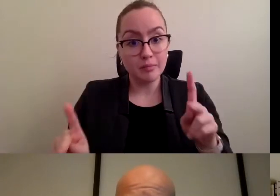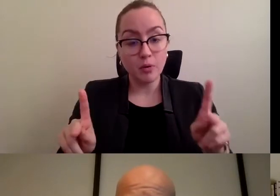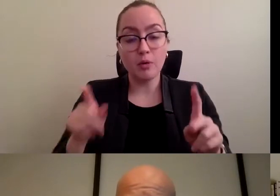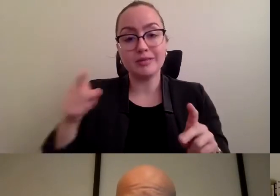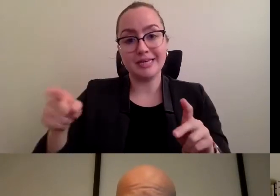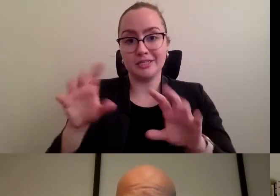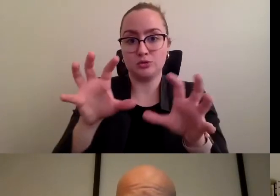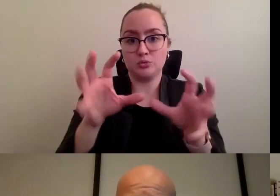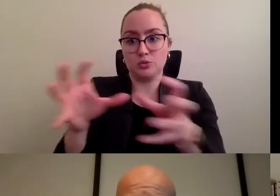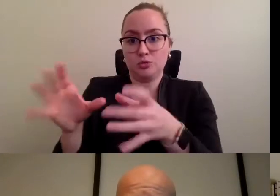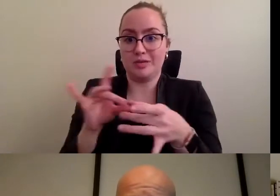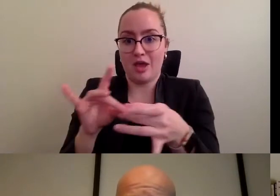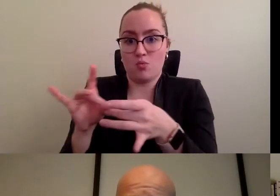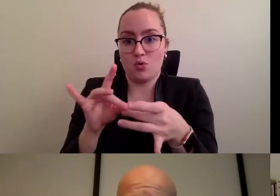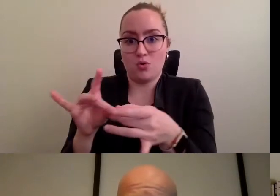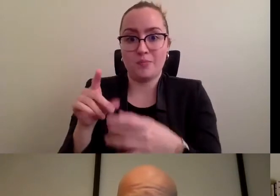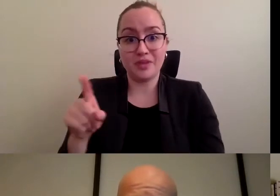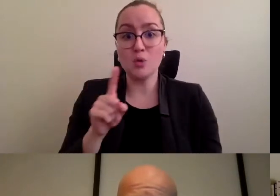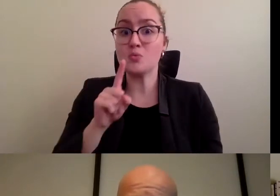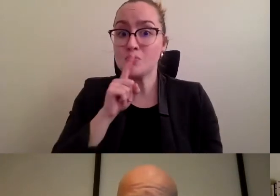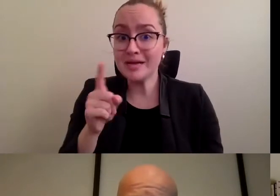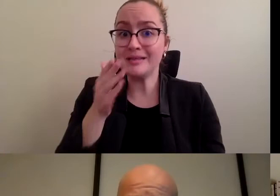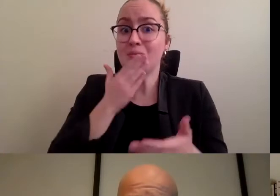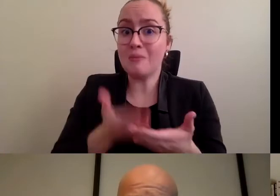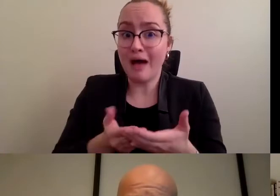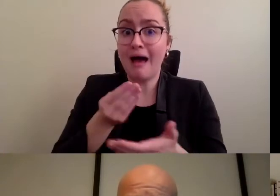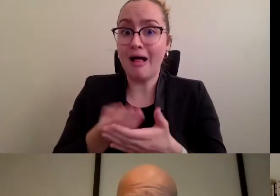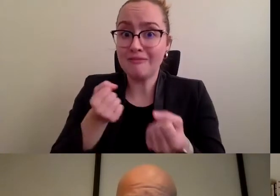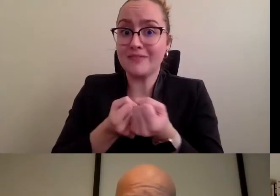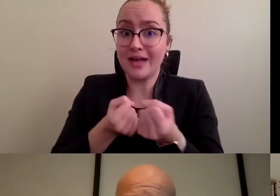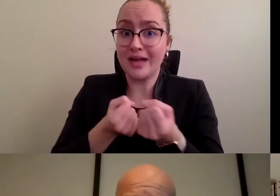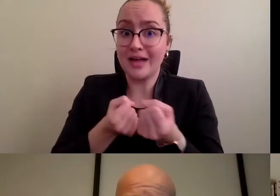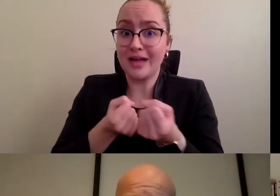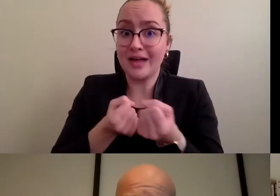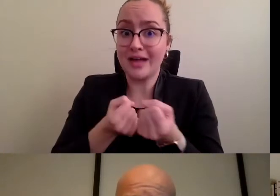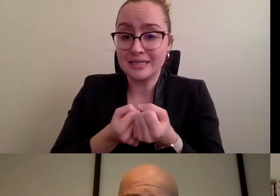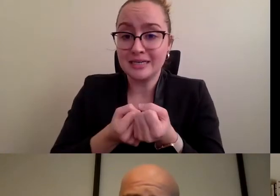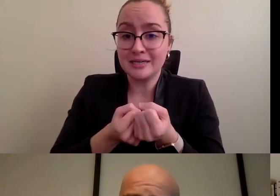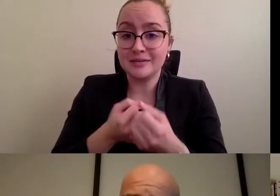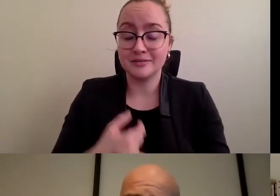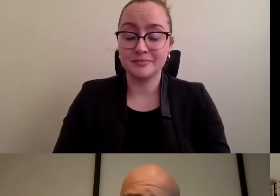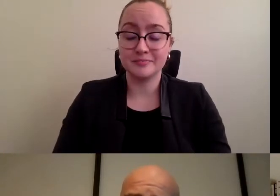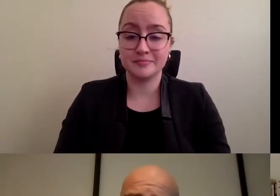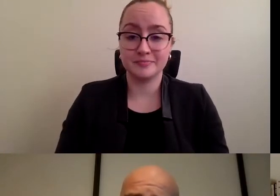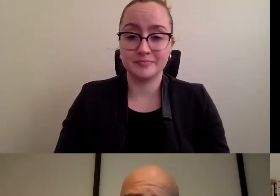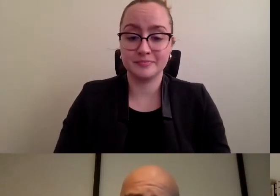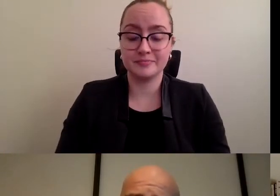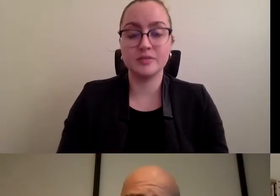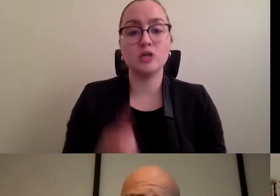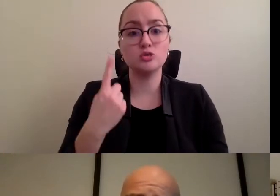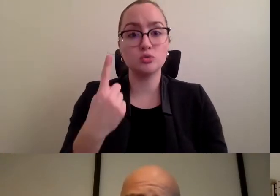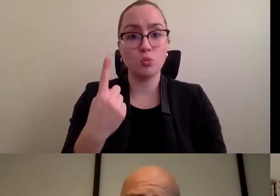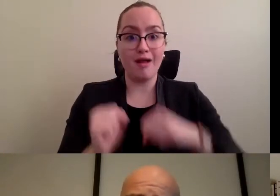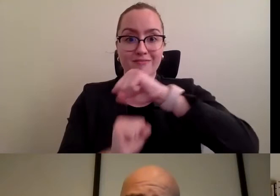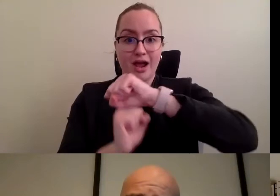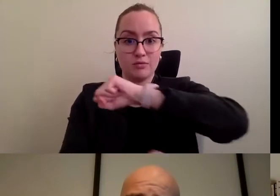blanca. Y los grupos del otro lado lo que yo estoy demostrando también en mi libro es que estos